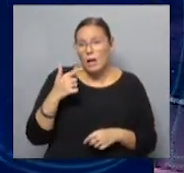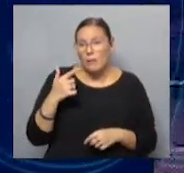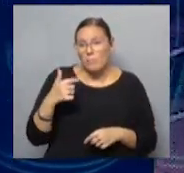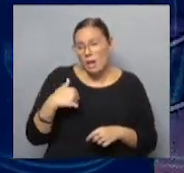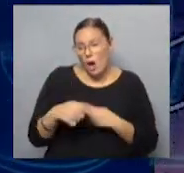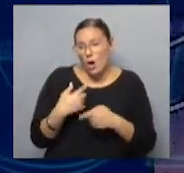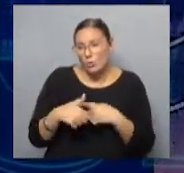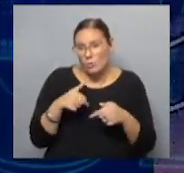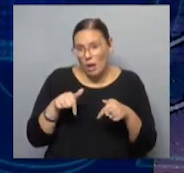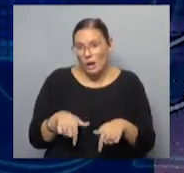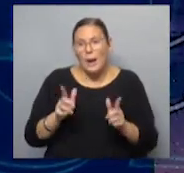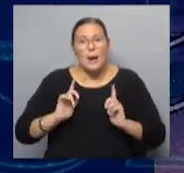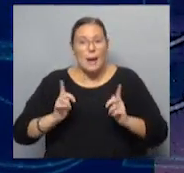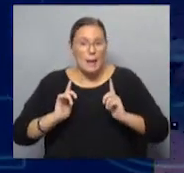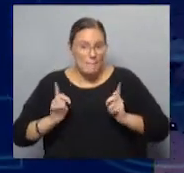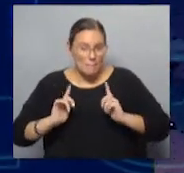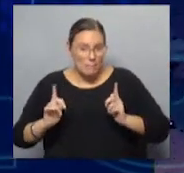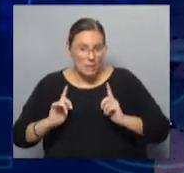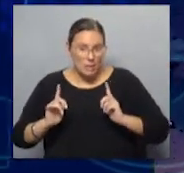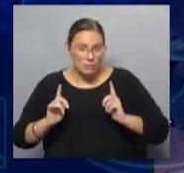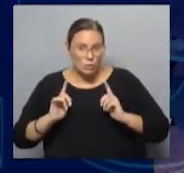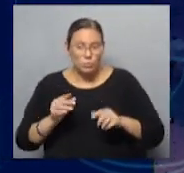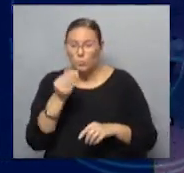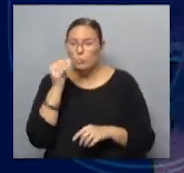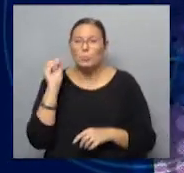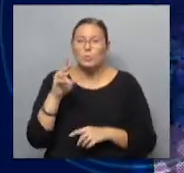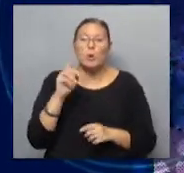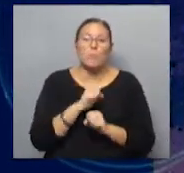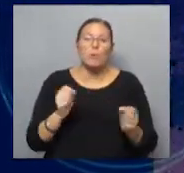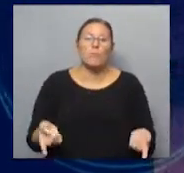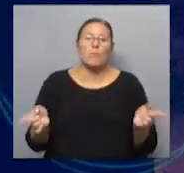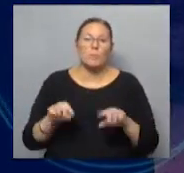van a estar aquí esperándoles. Les mando un beso y podemos volver con ustedes.